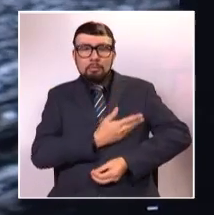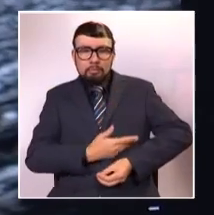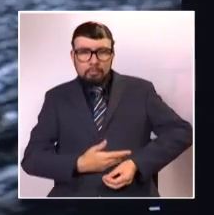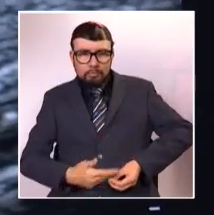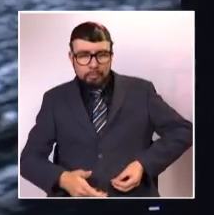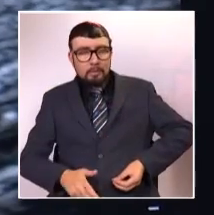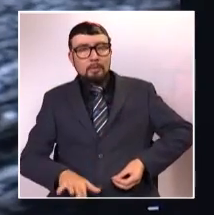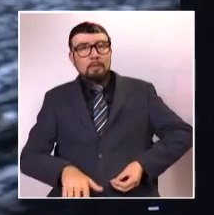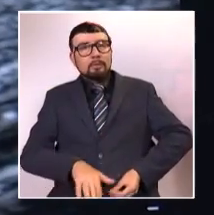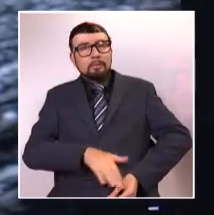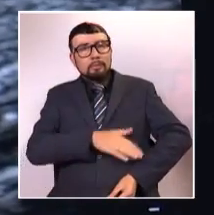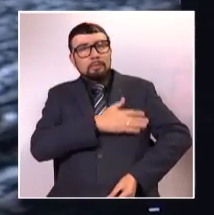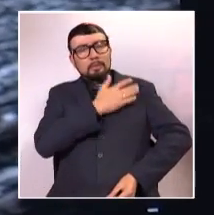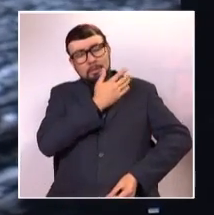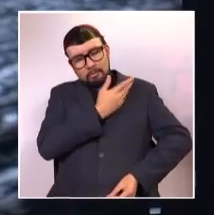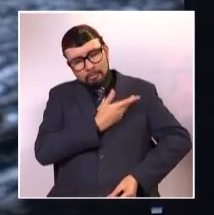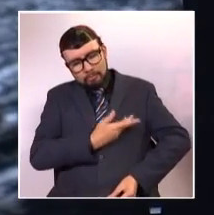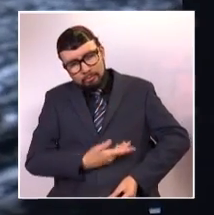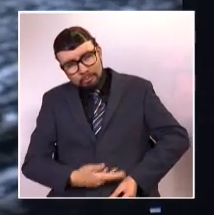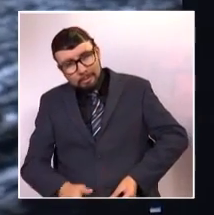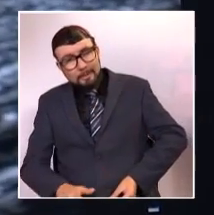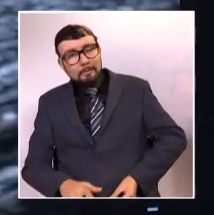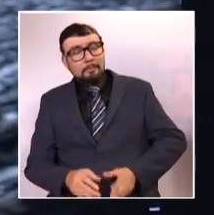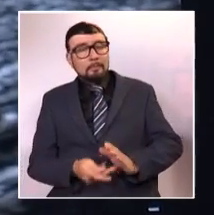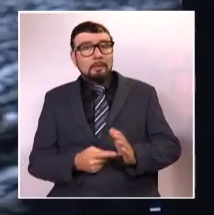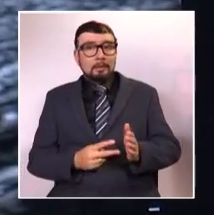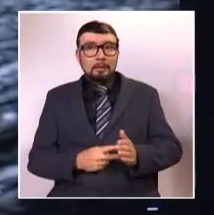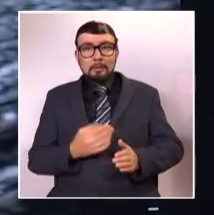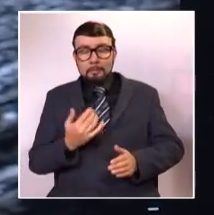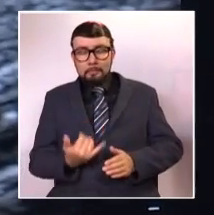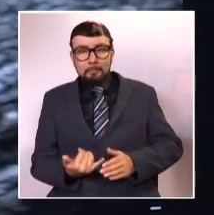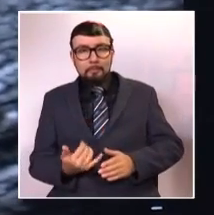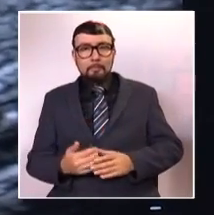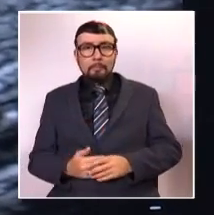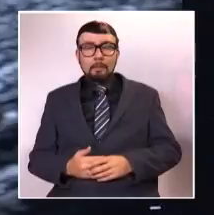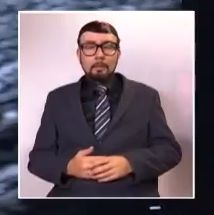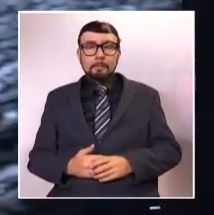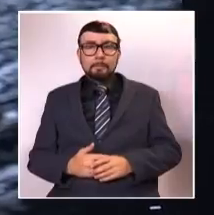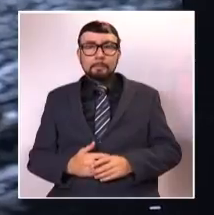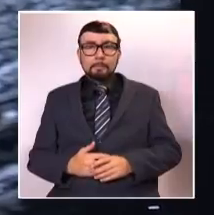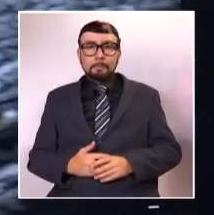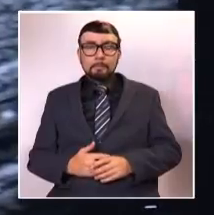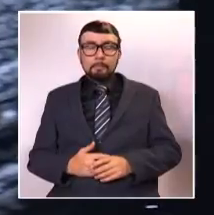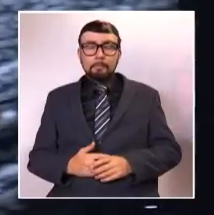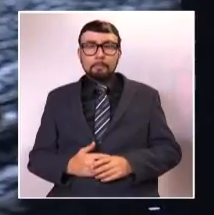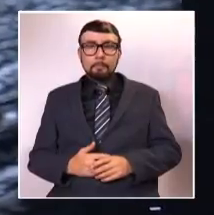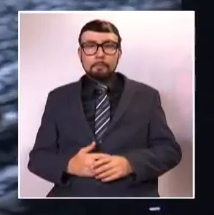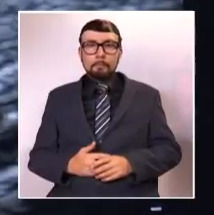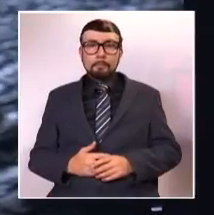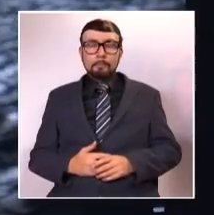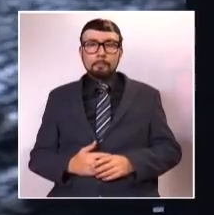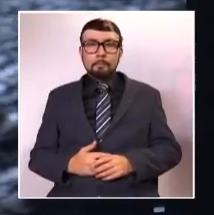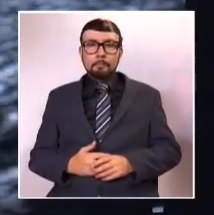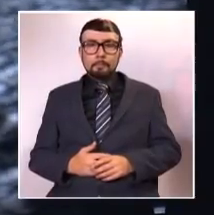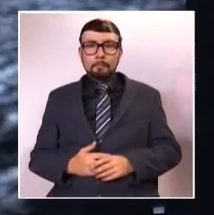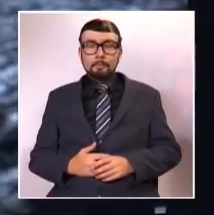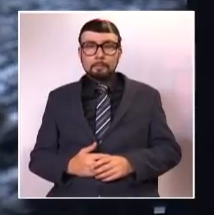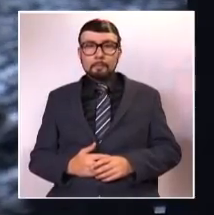que una va hacia la cava, otra va hacia la renal.